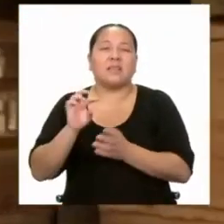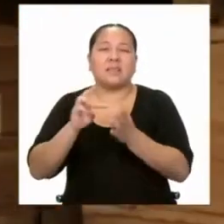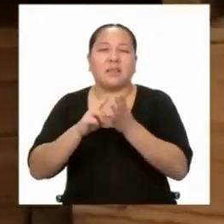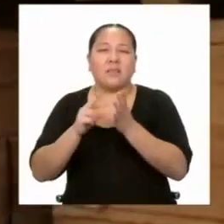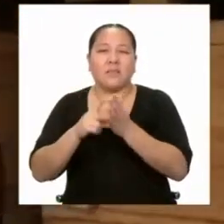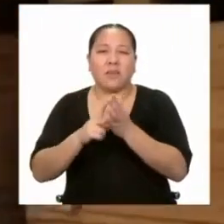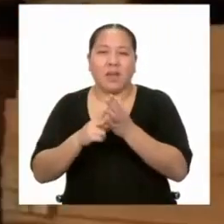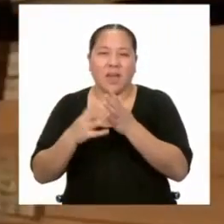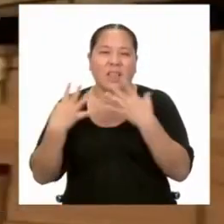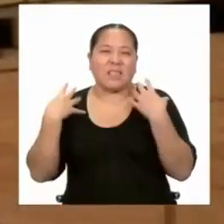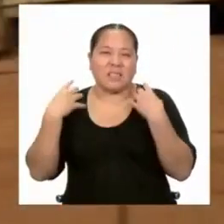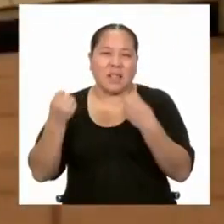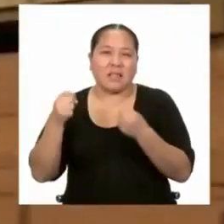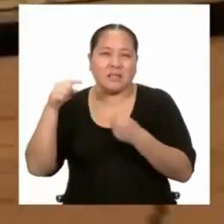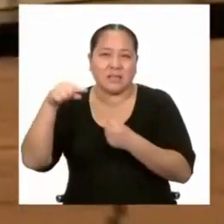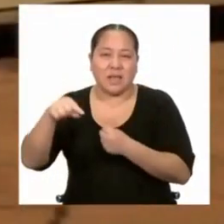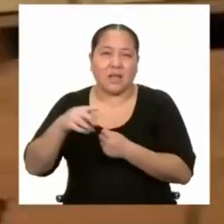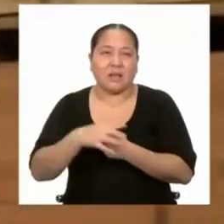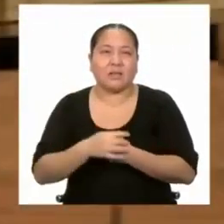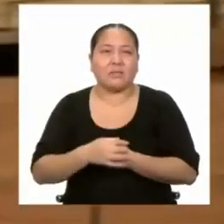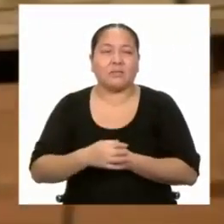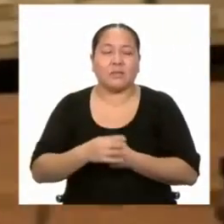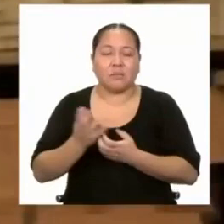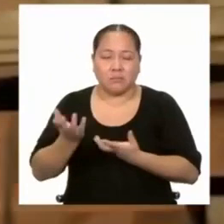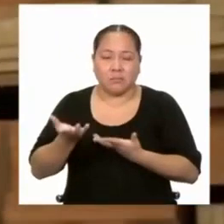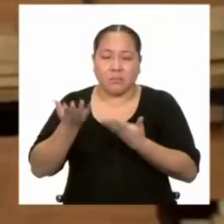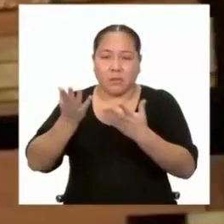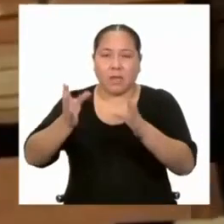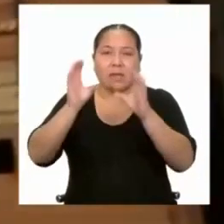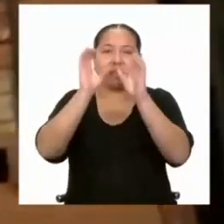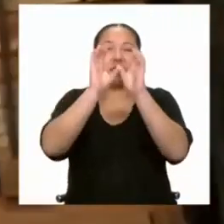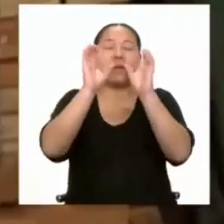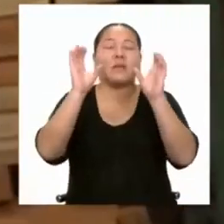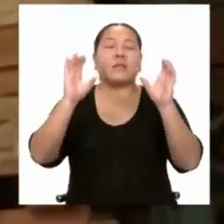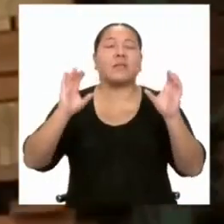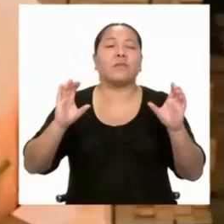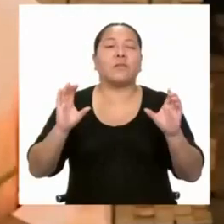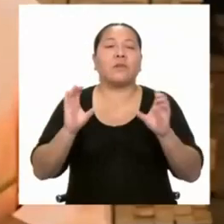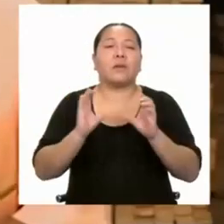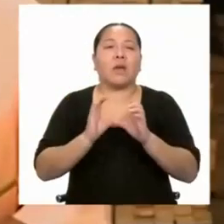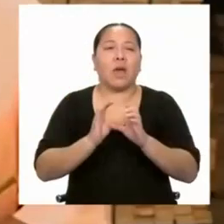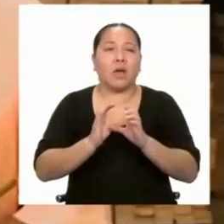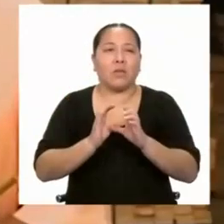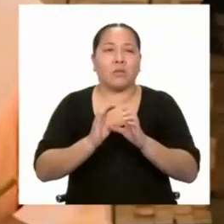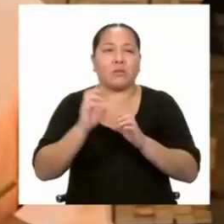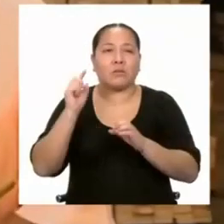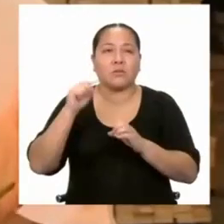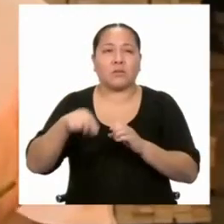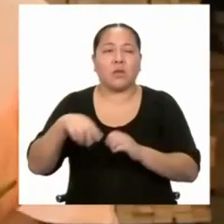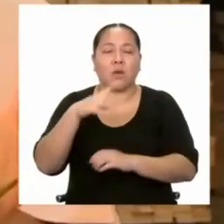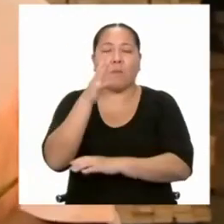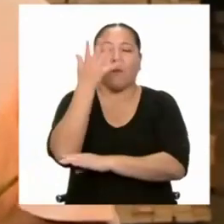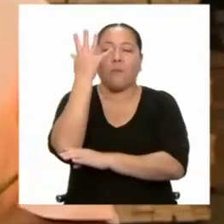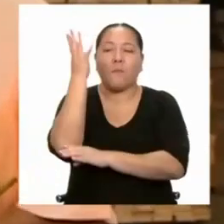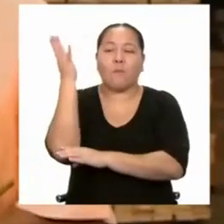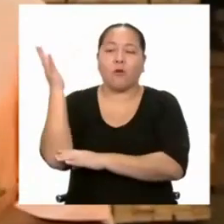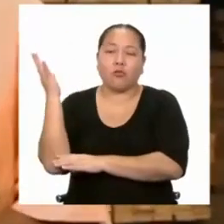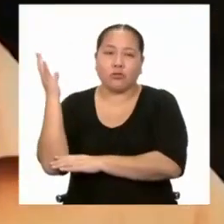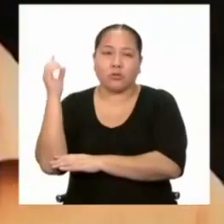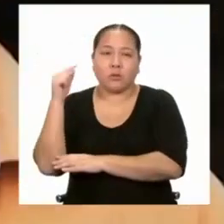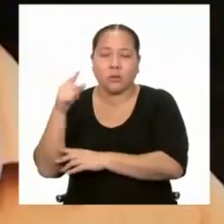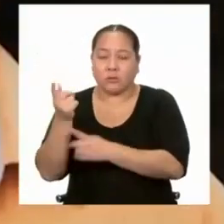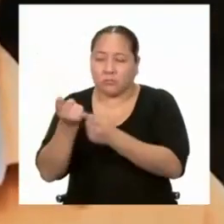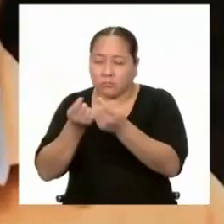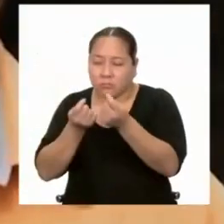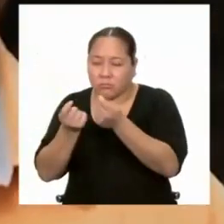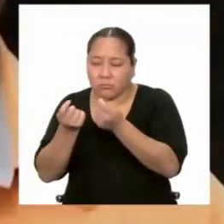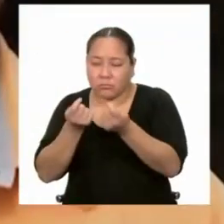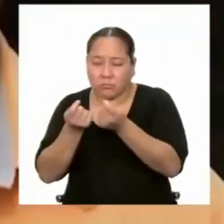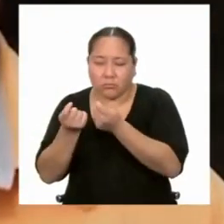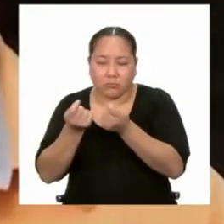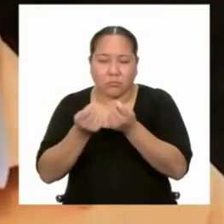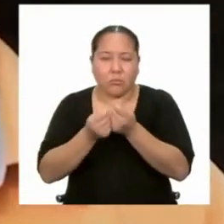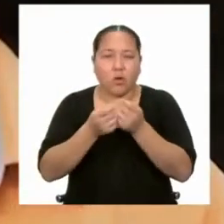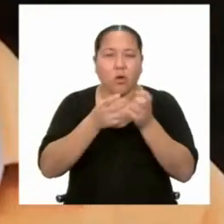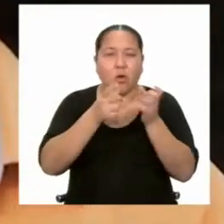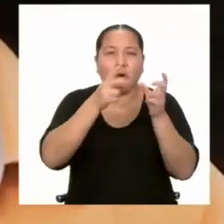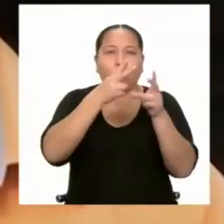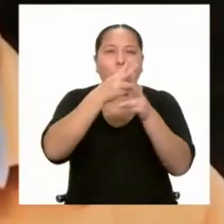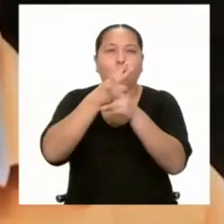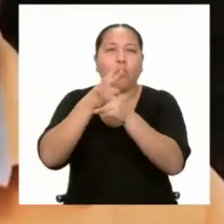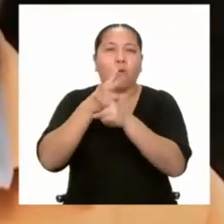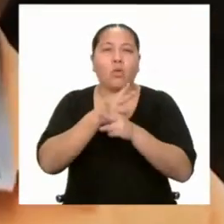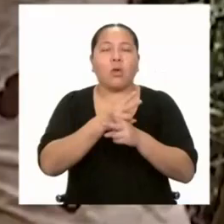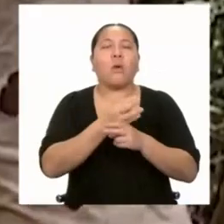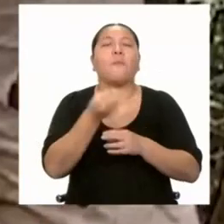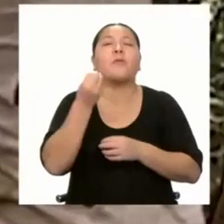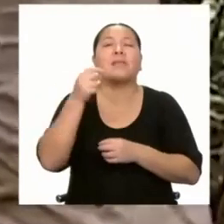Me llevó a certificarme los bosques que tenemos, que estamos administrando, porque queremos un bosque